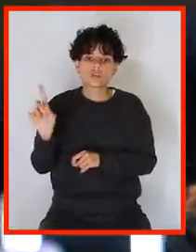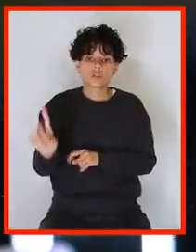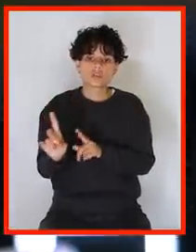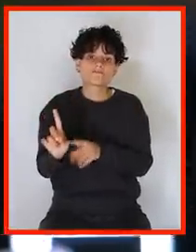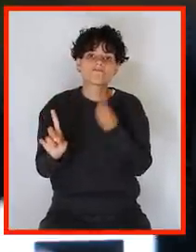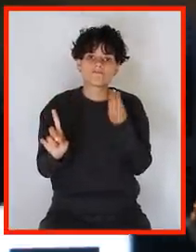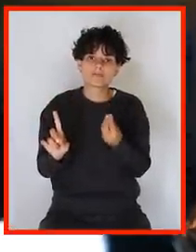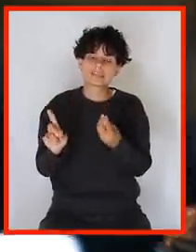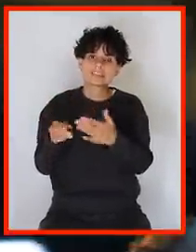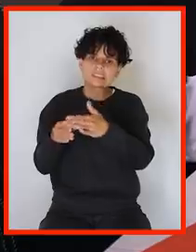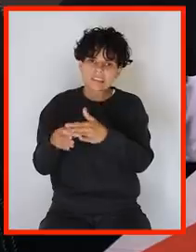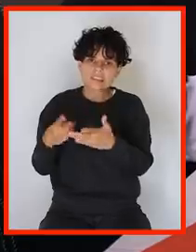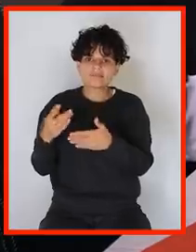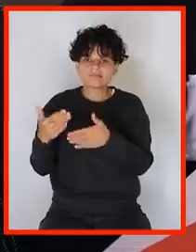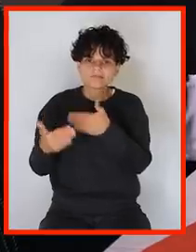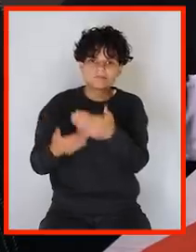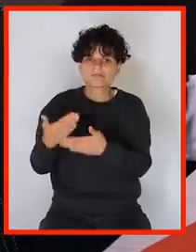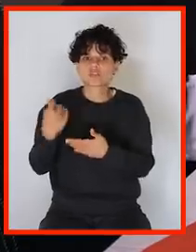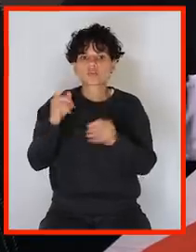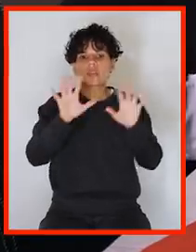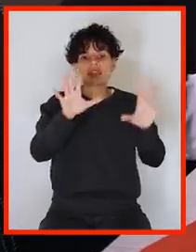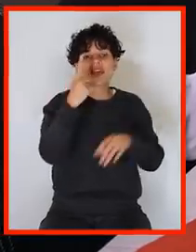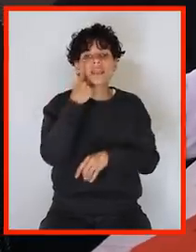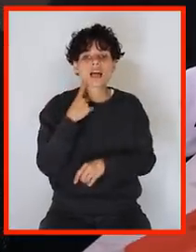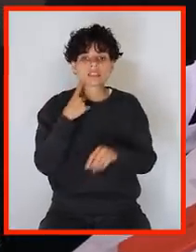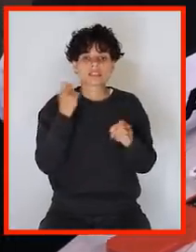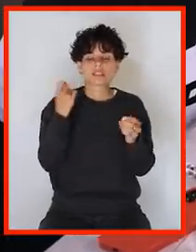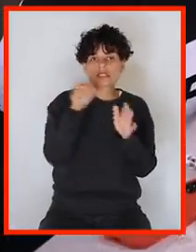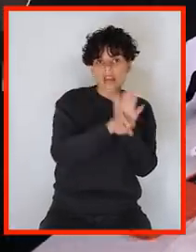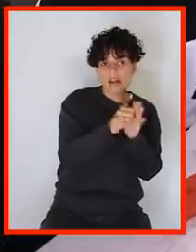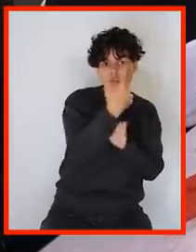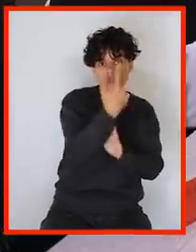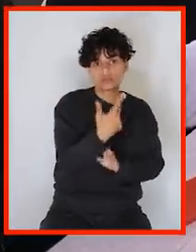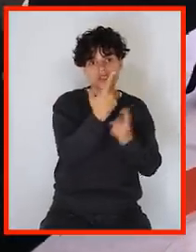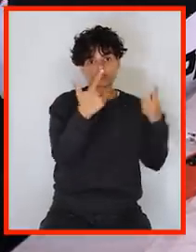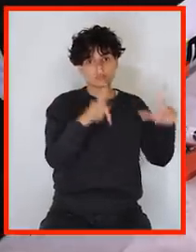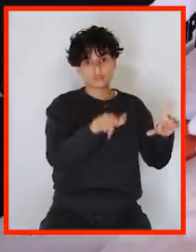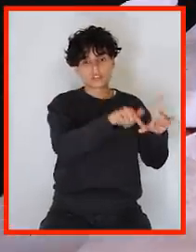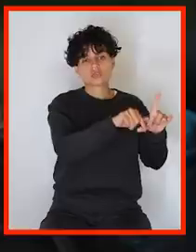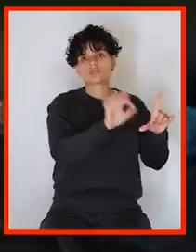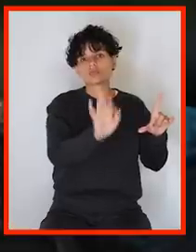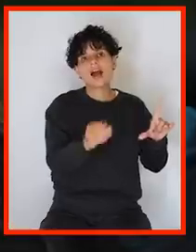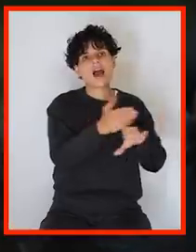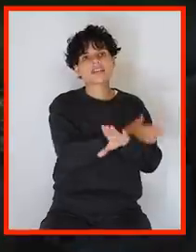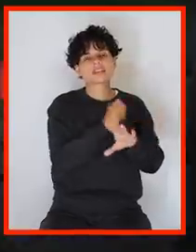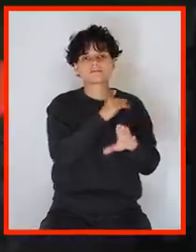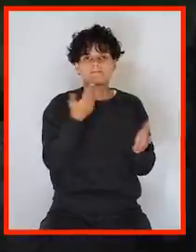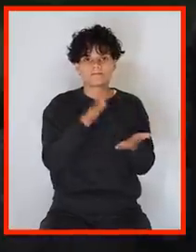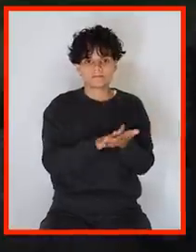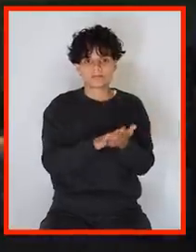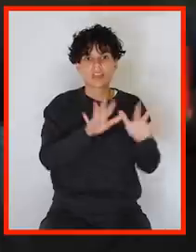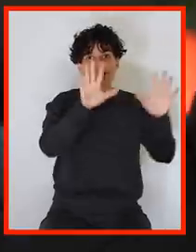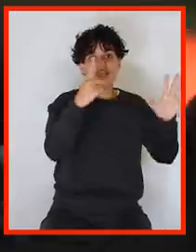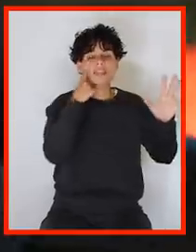transcurso de lo que pasó, que pasaron 10 días desde que grabamos eso, que fue el último que grabó en vida,